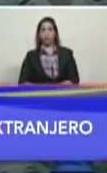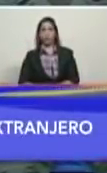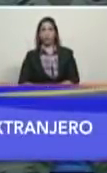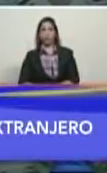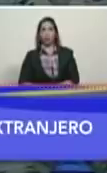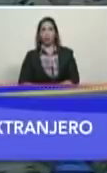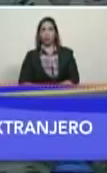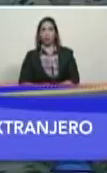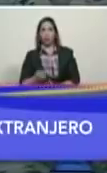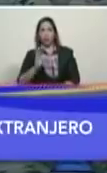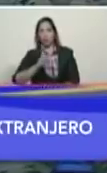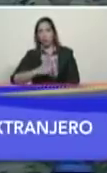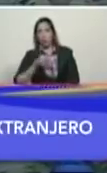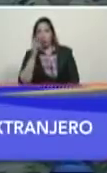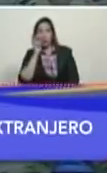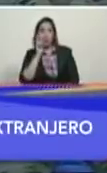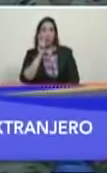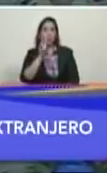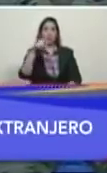para poder ver